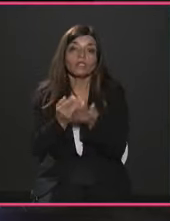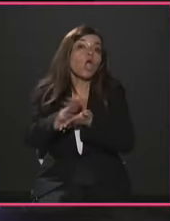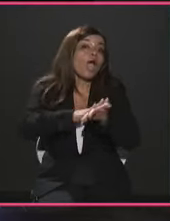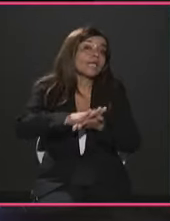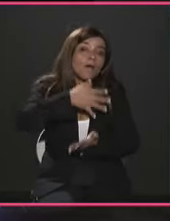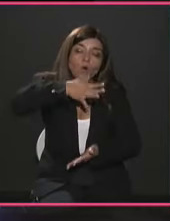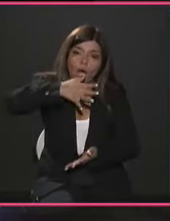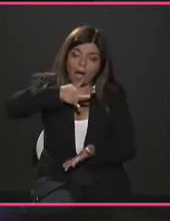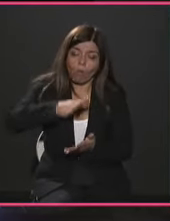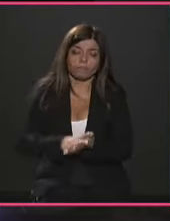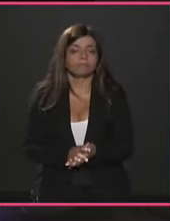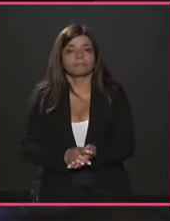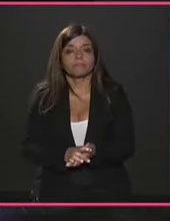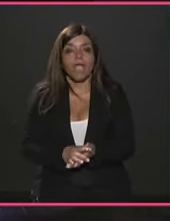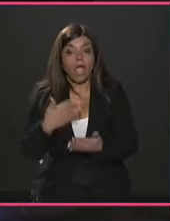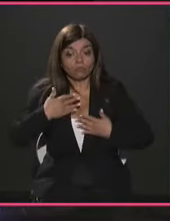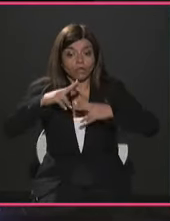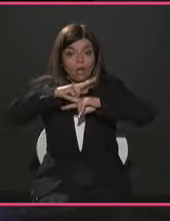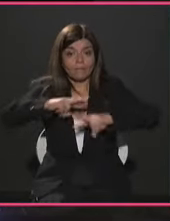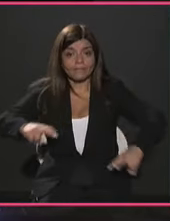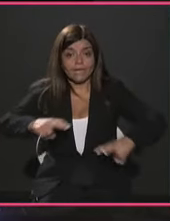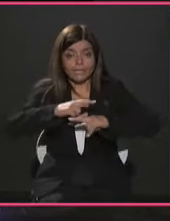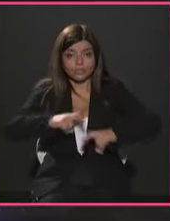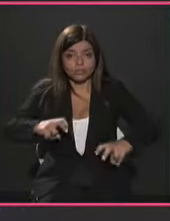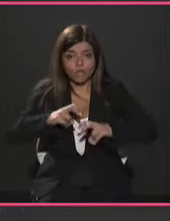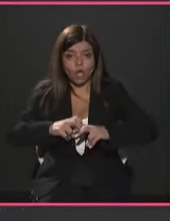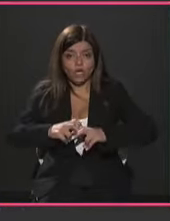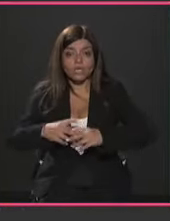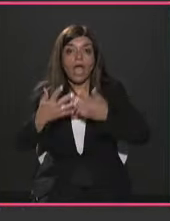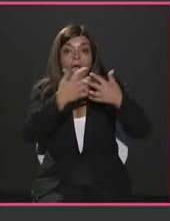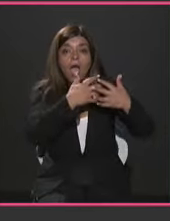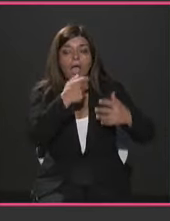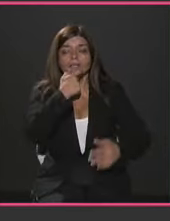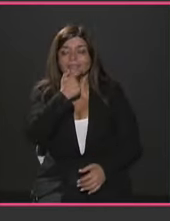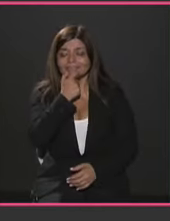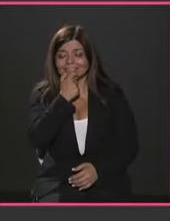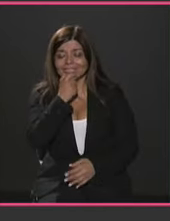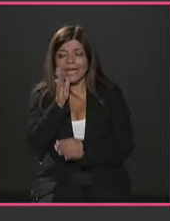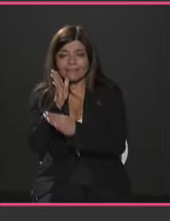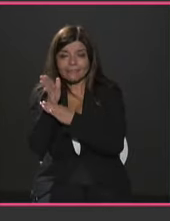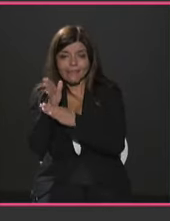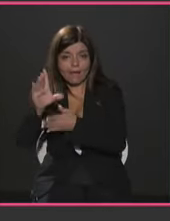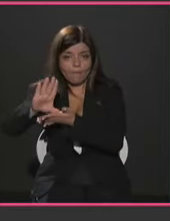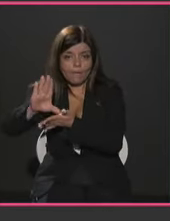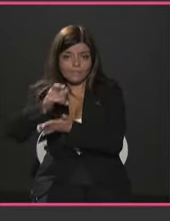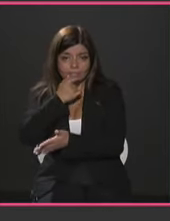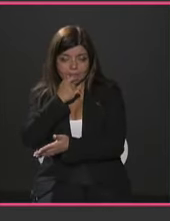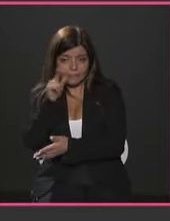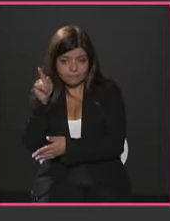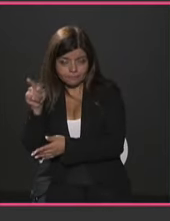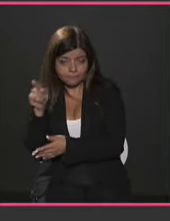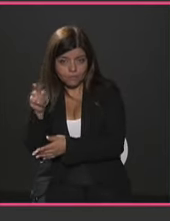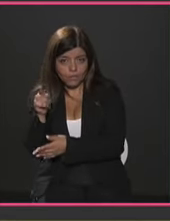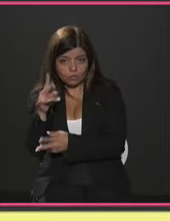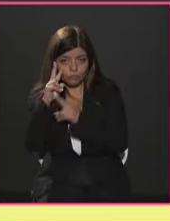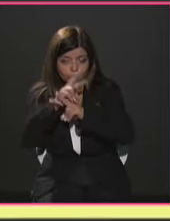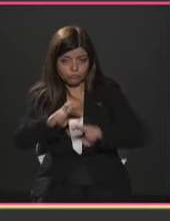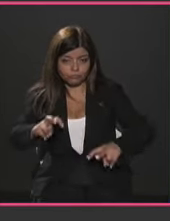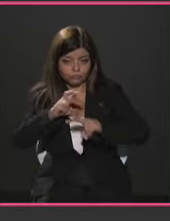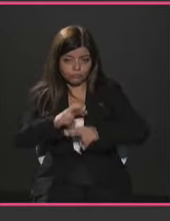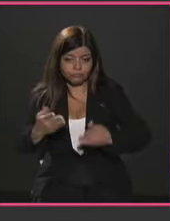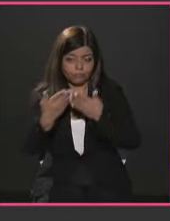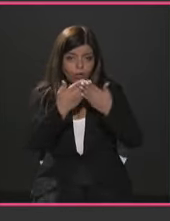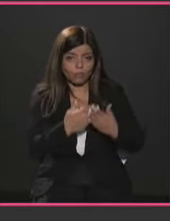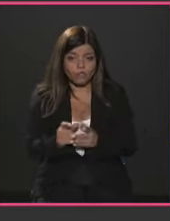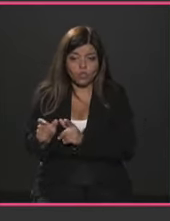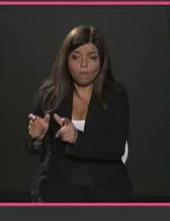agua durante mi investigación de doctorado en Cambridge en Reino Unido de hecho desmantel este monitoreo